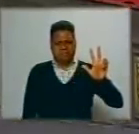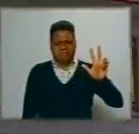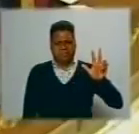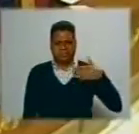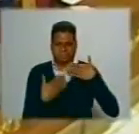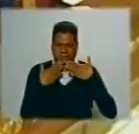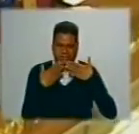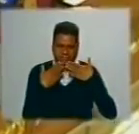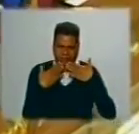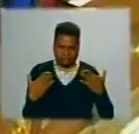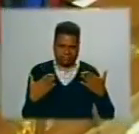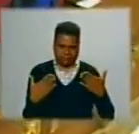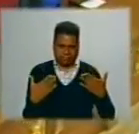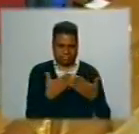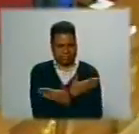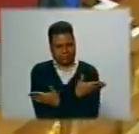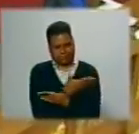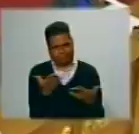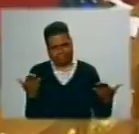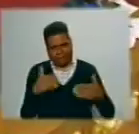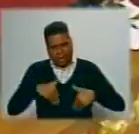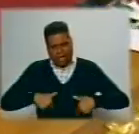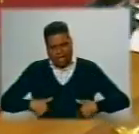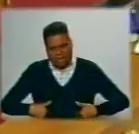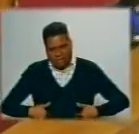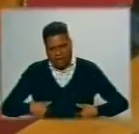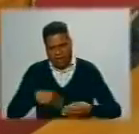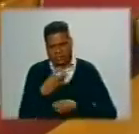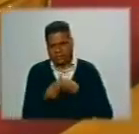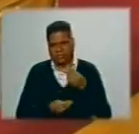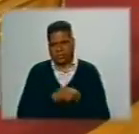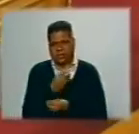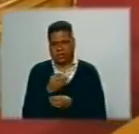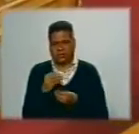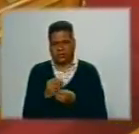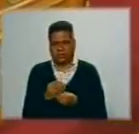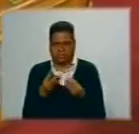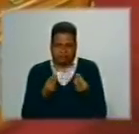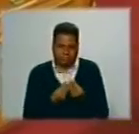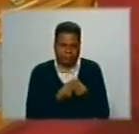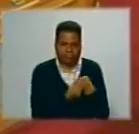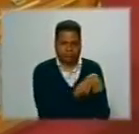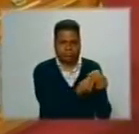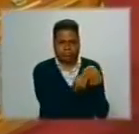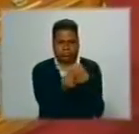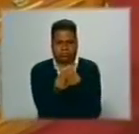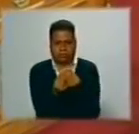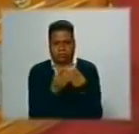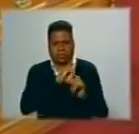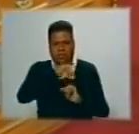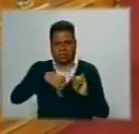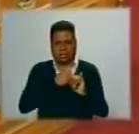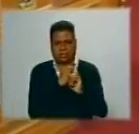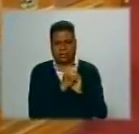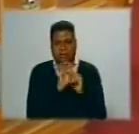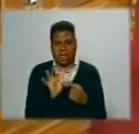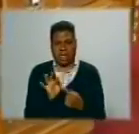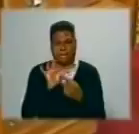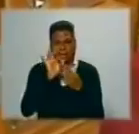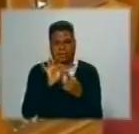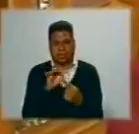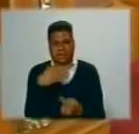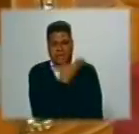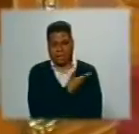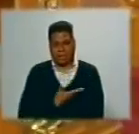agradecer los esfuerzos realizados por los acompañantes internacionales, en especial el presidente